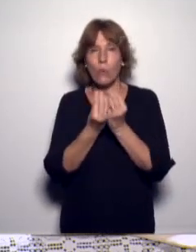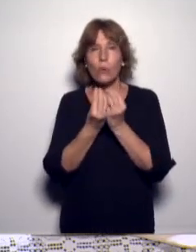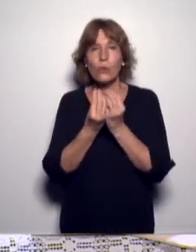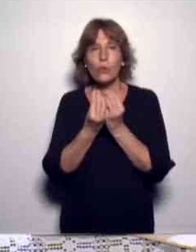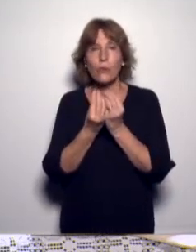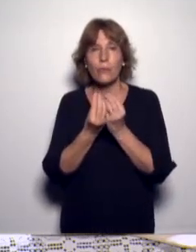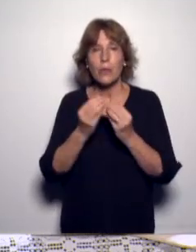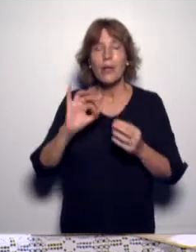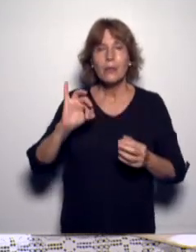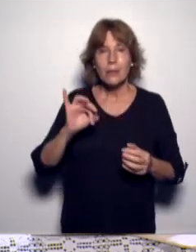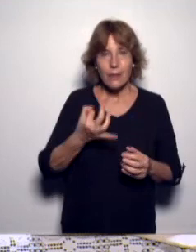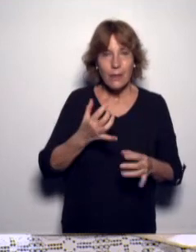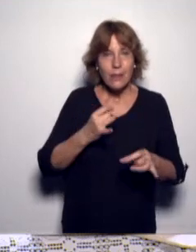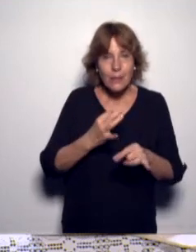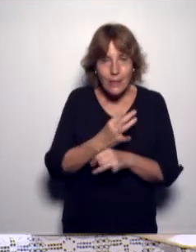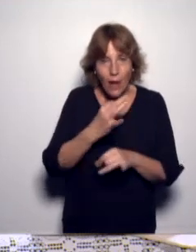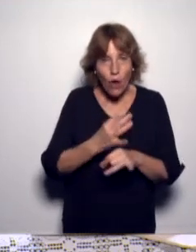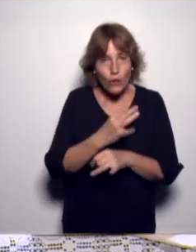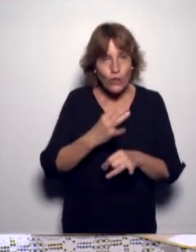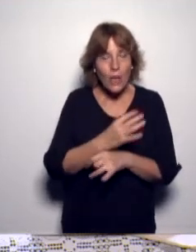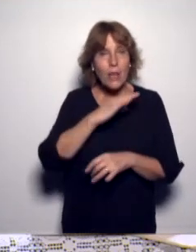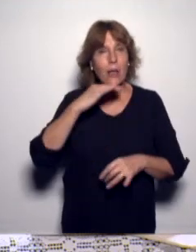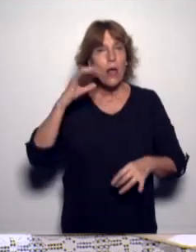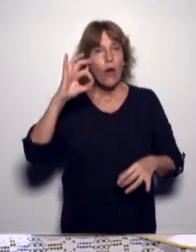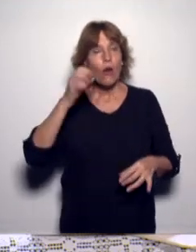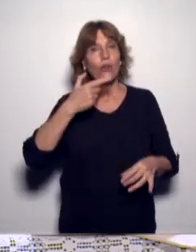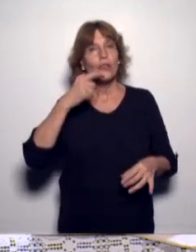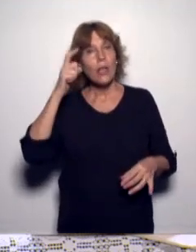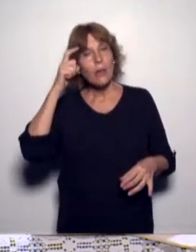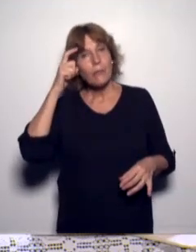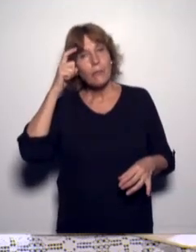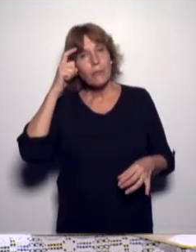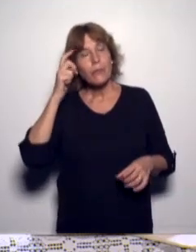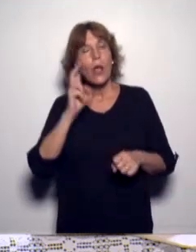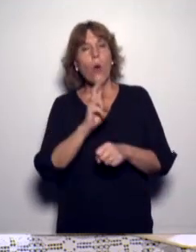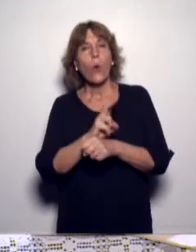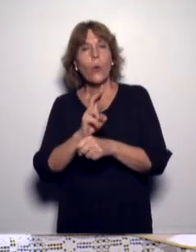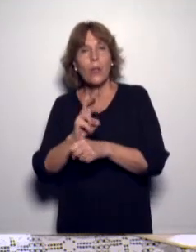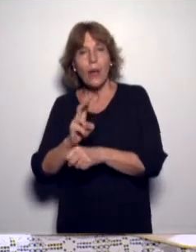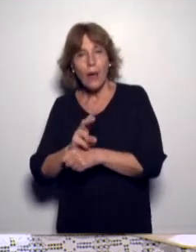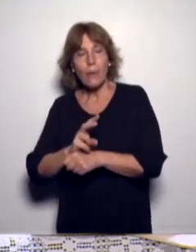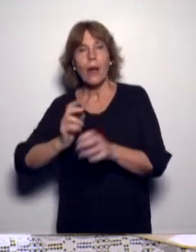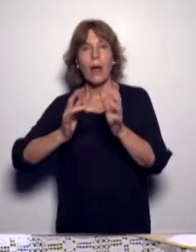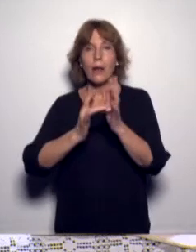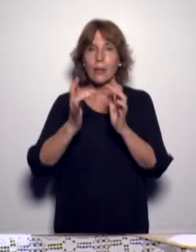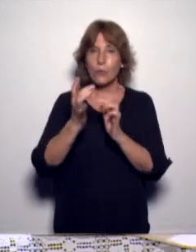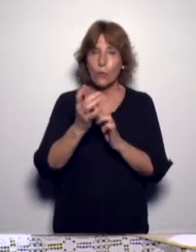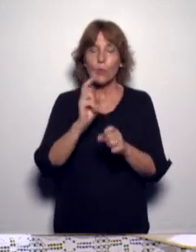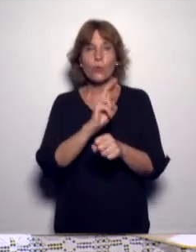José hacía todo lo que Jesús le pedía, como la Virgen, también